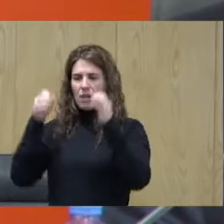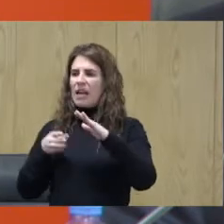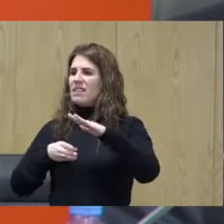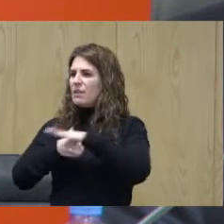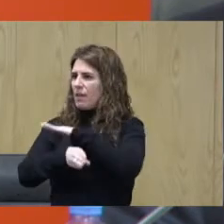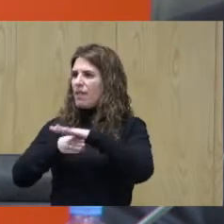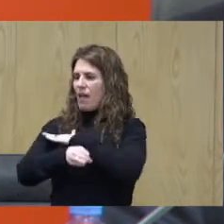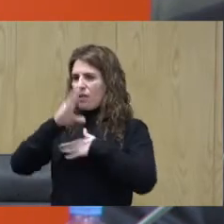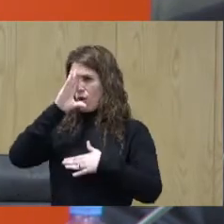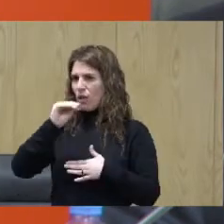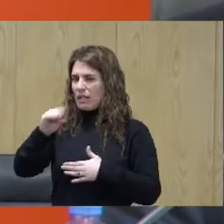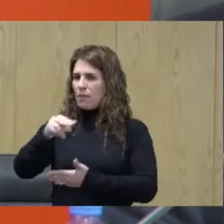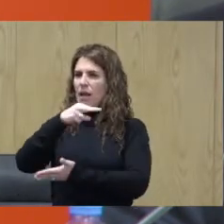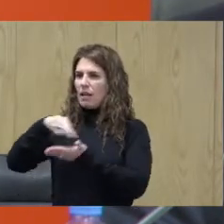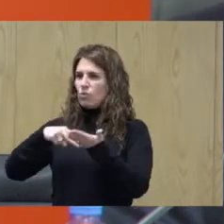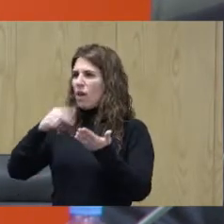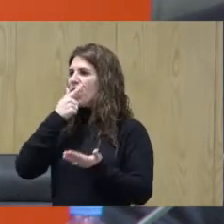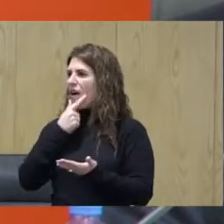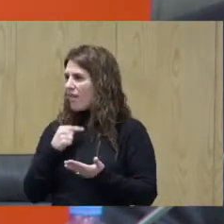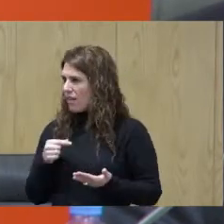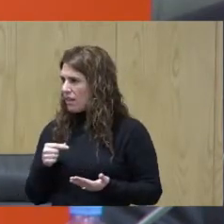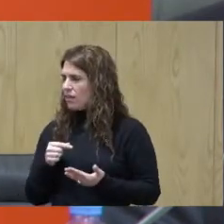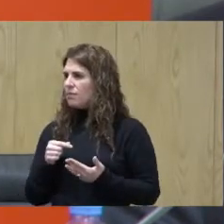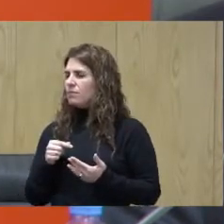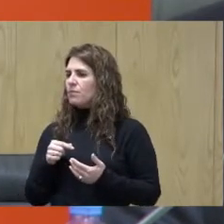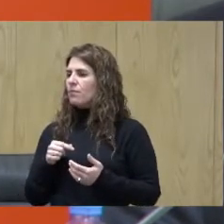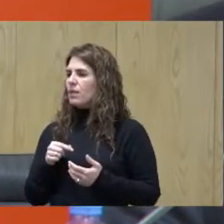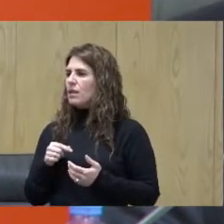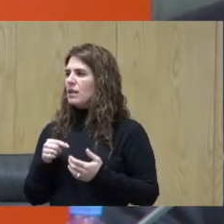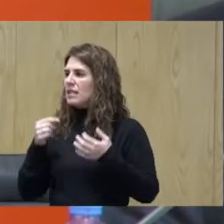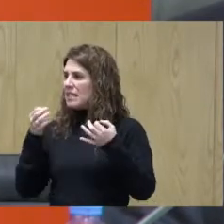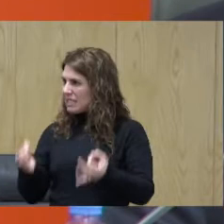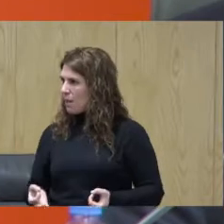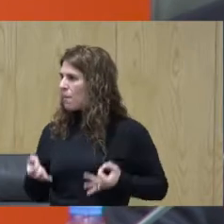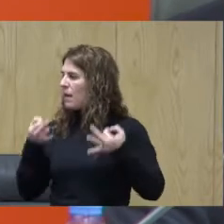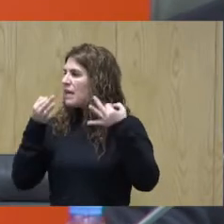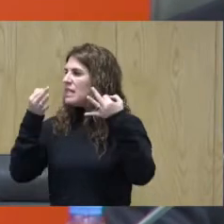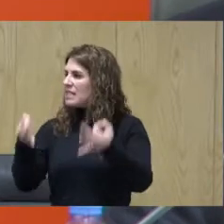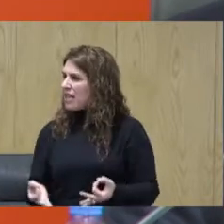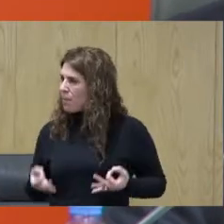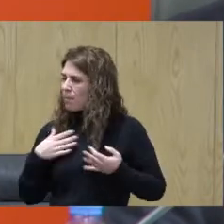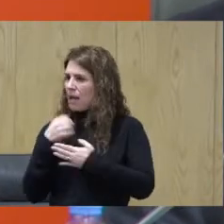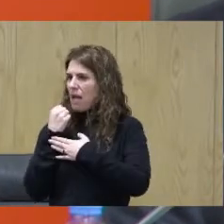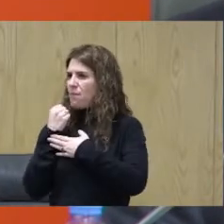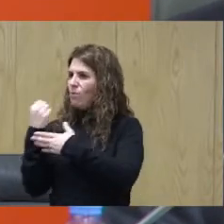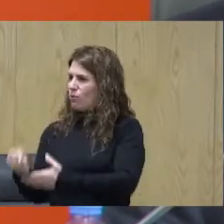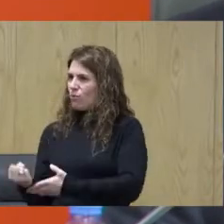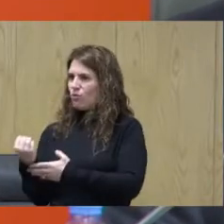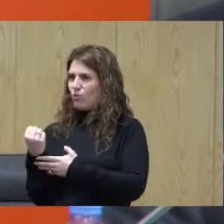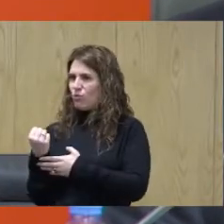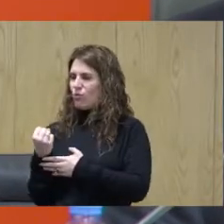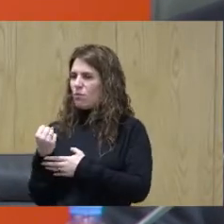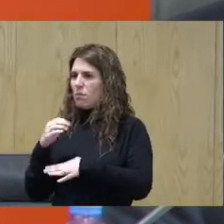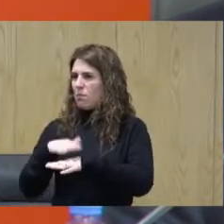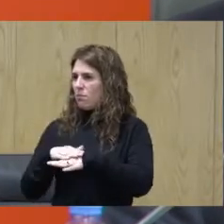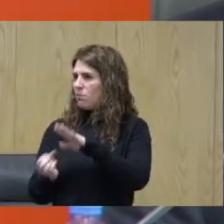accesibilidad cognitiva, por la lectura fácil. Y siempre tendréis nuestro apoyo y estaremos de vuestro lado